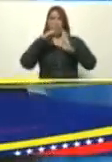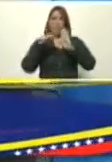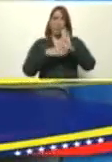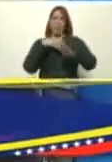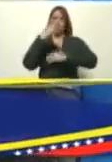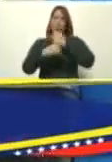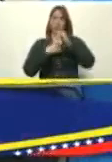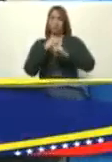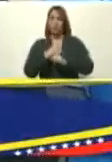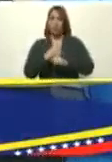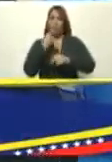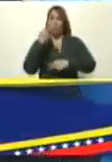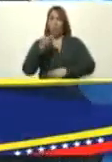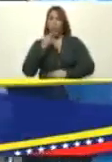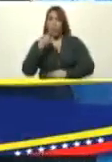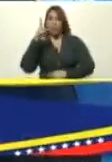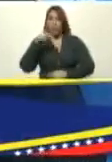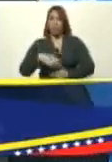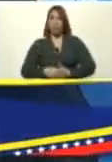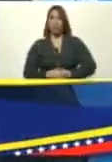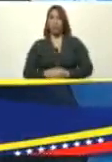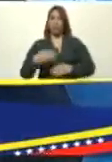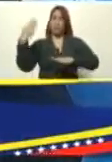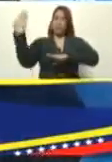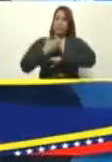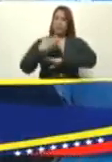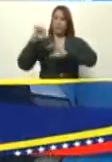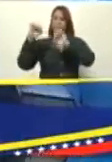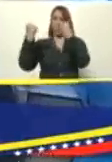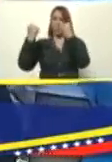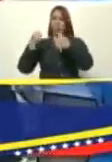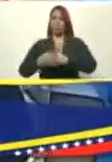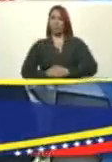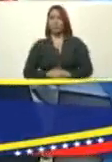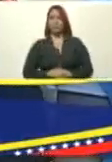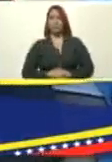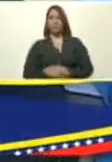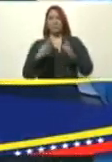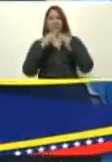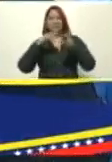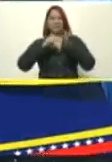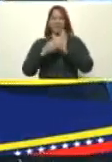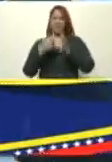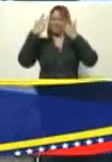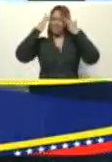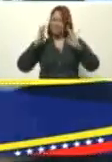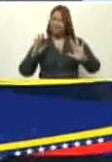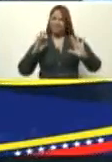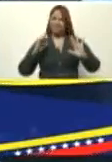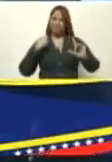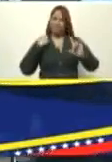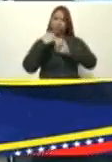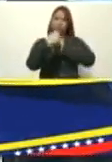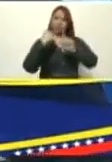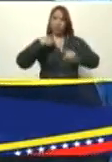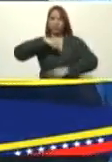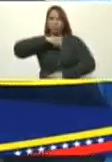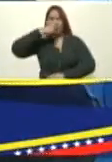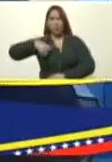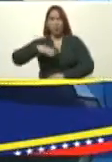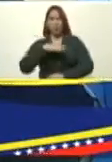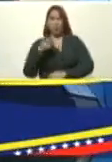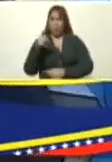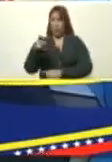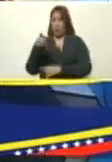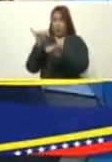internacionales, políticas, y por supuesto las sanciones, el bloqueo, y todo esto que ha intentado, pues, agredir a nuestro pueblo, bueno, usted